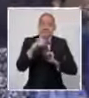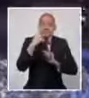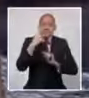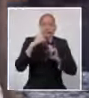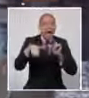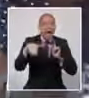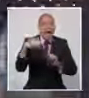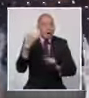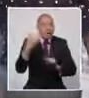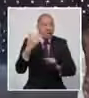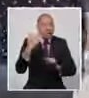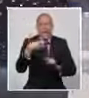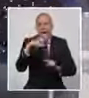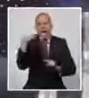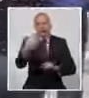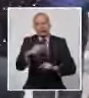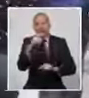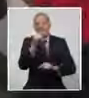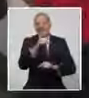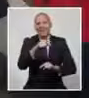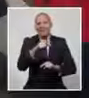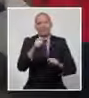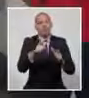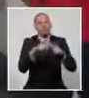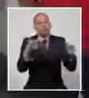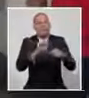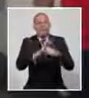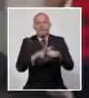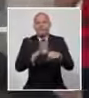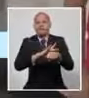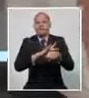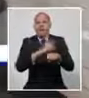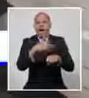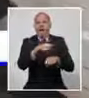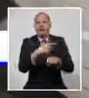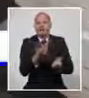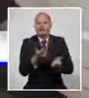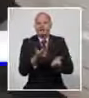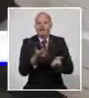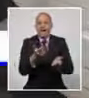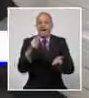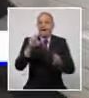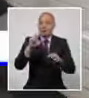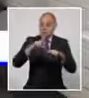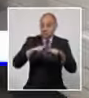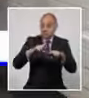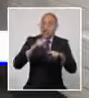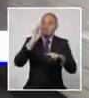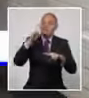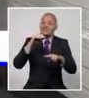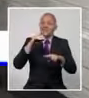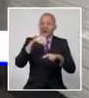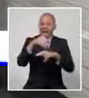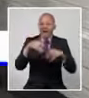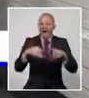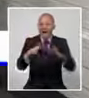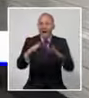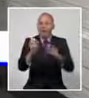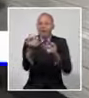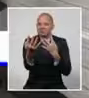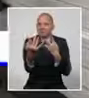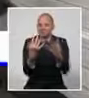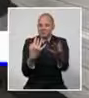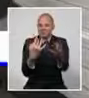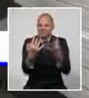ello el tiempo hacia el cierre de la pandemia. El Boulevard de San Rafael es quizás el espacio de La Habana que mayor cantidad de comercios